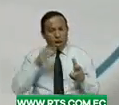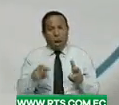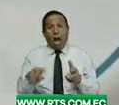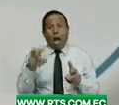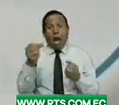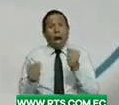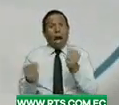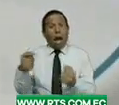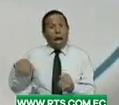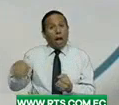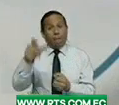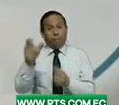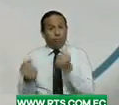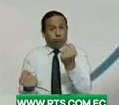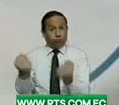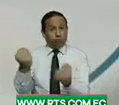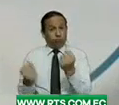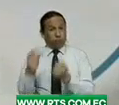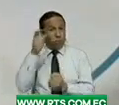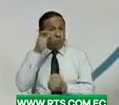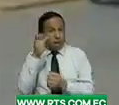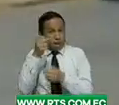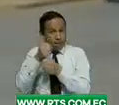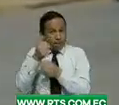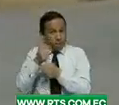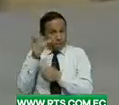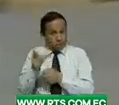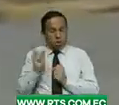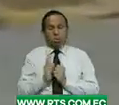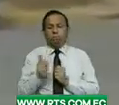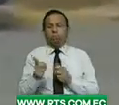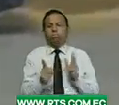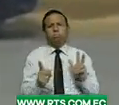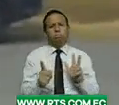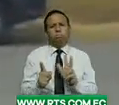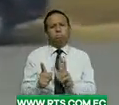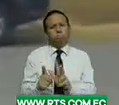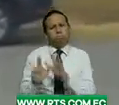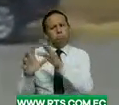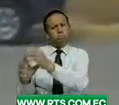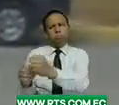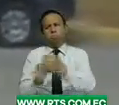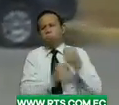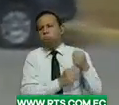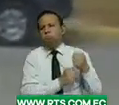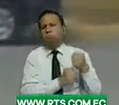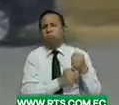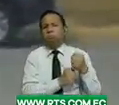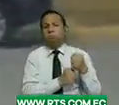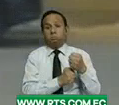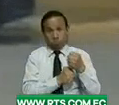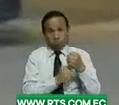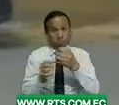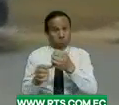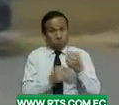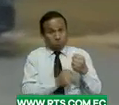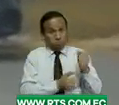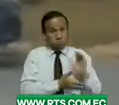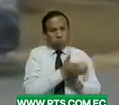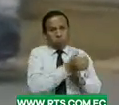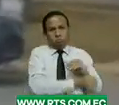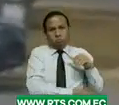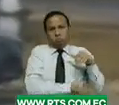una gasolinera y se lo llevan en cuestión de segundos. Pedían $300,000, pero tareas